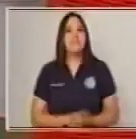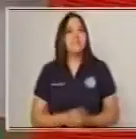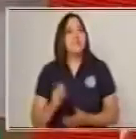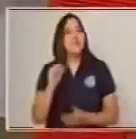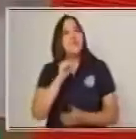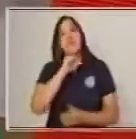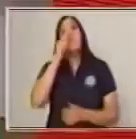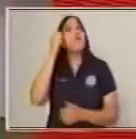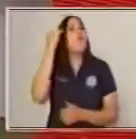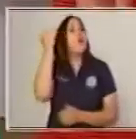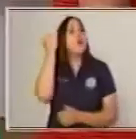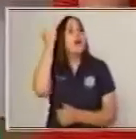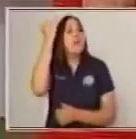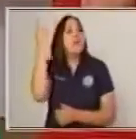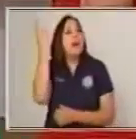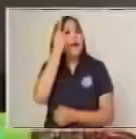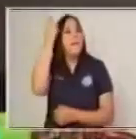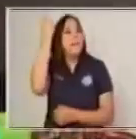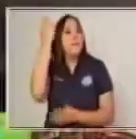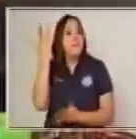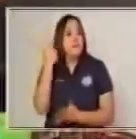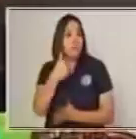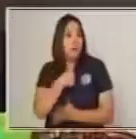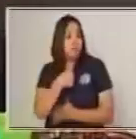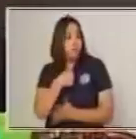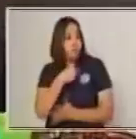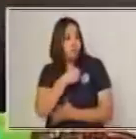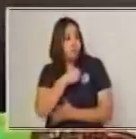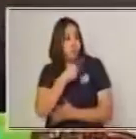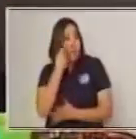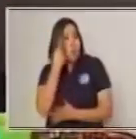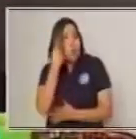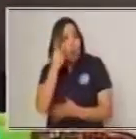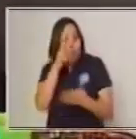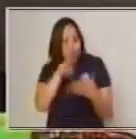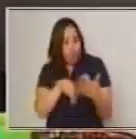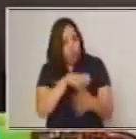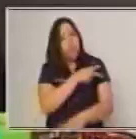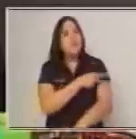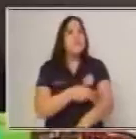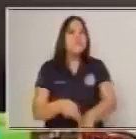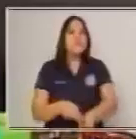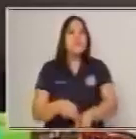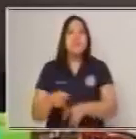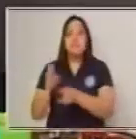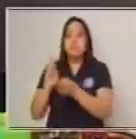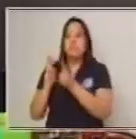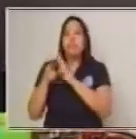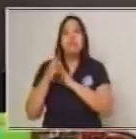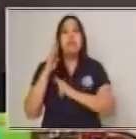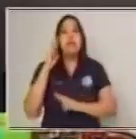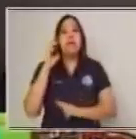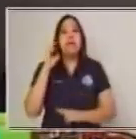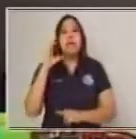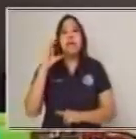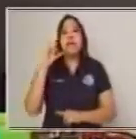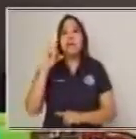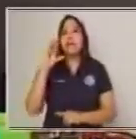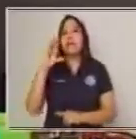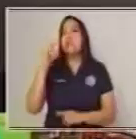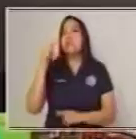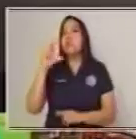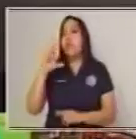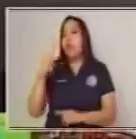Otra idea principal que yo puedo tener de lo que acabo de escuchar es: reciclar es usar algo